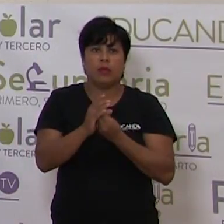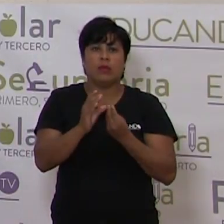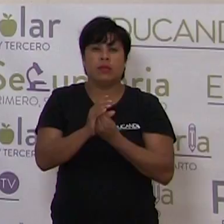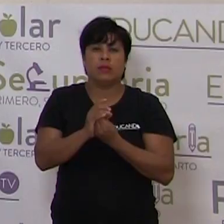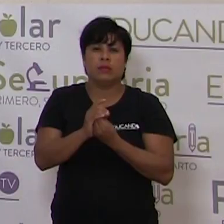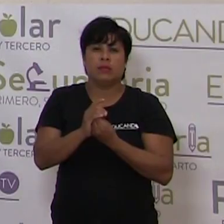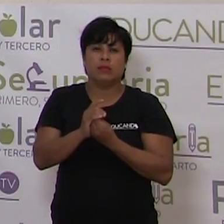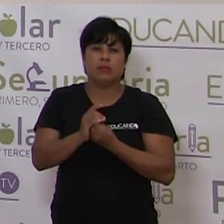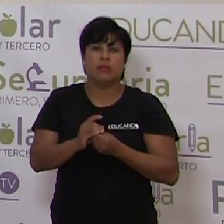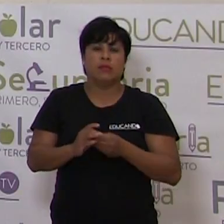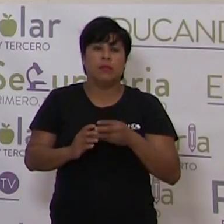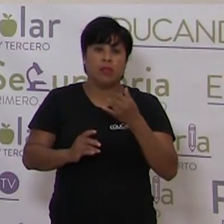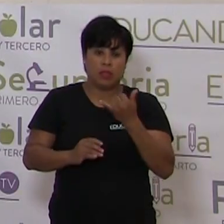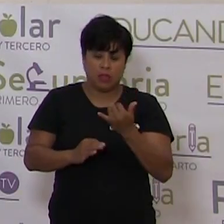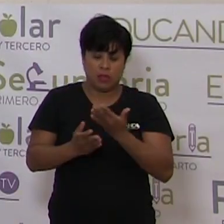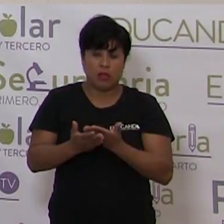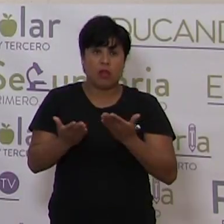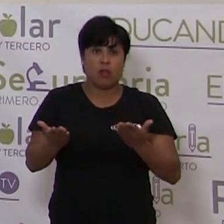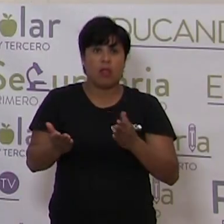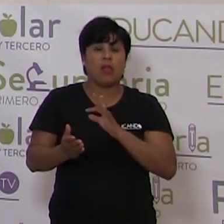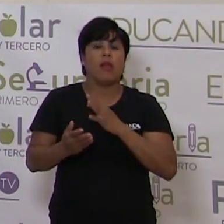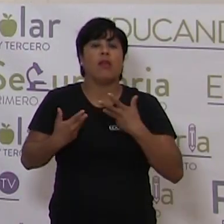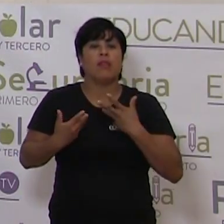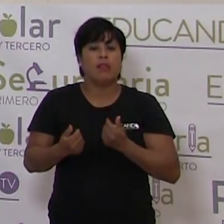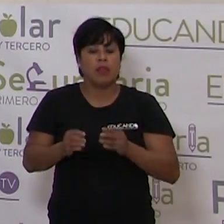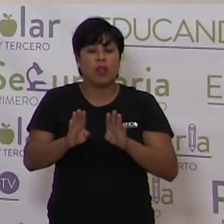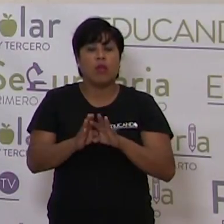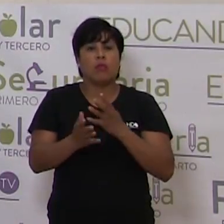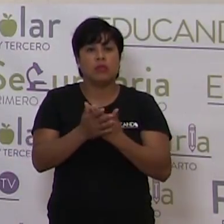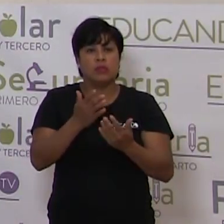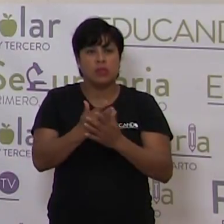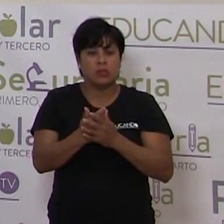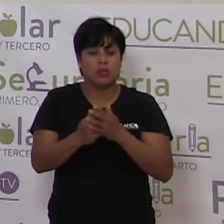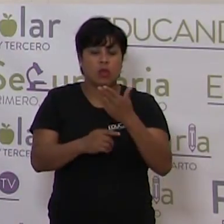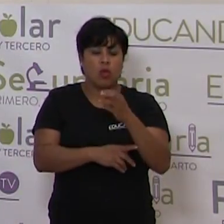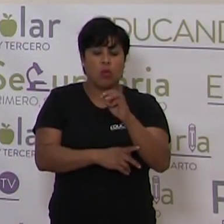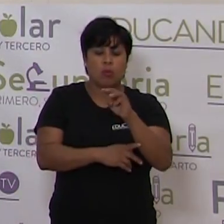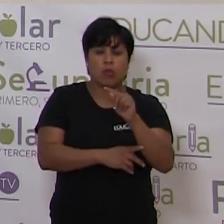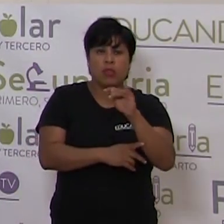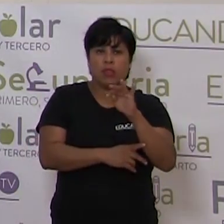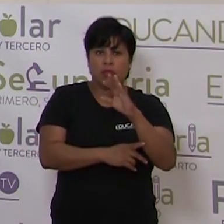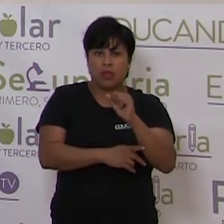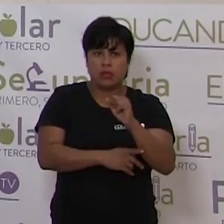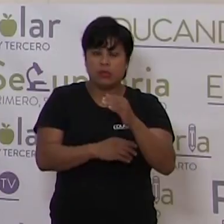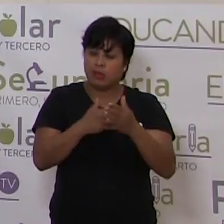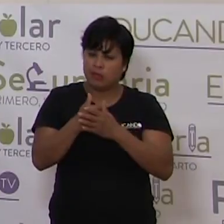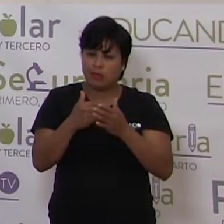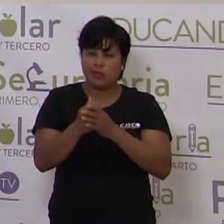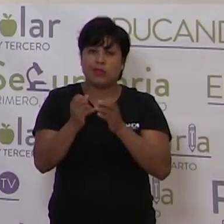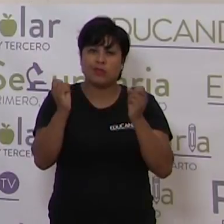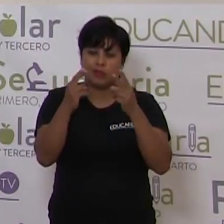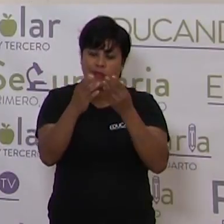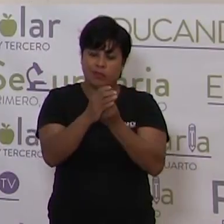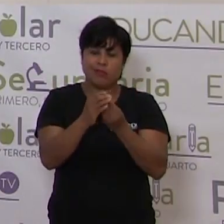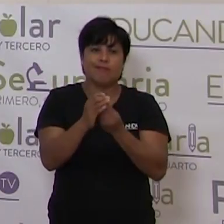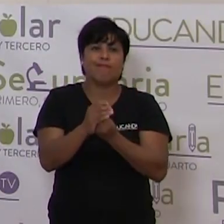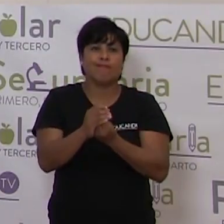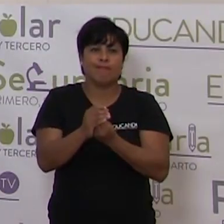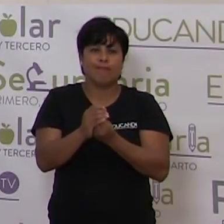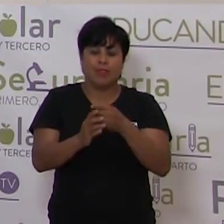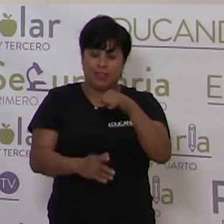y que ahora entiendas cómo se construyen las figuras homotéticas. te veo en la próxima sesión,